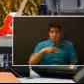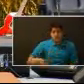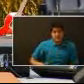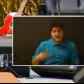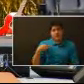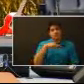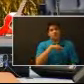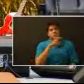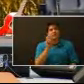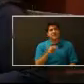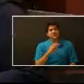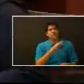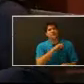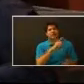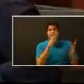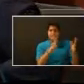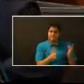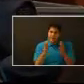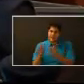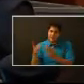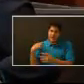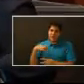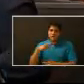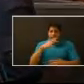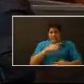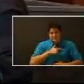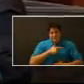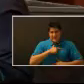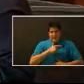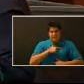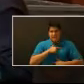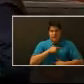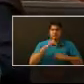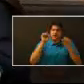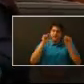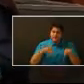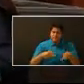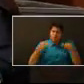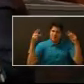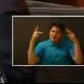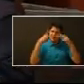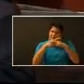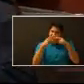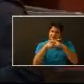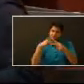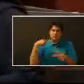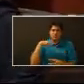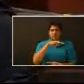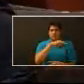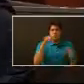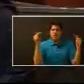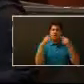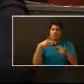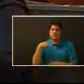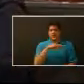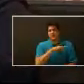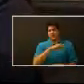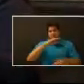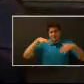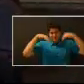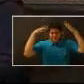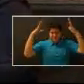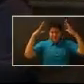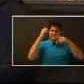equipados. Equipados para que seamos armados y podamos enfrentarnos a nuestros gigantes, que